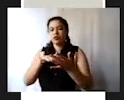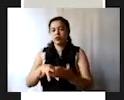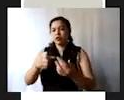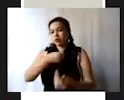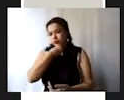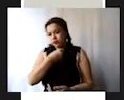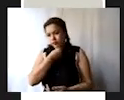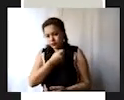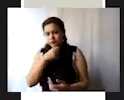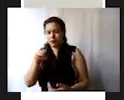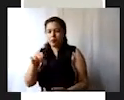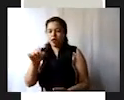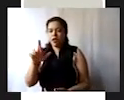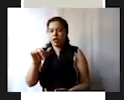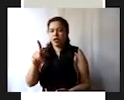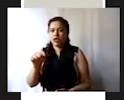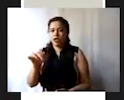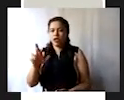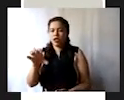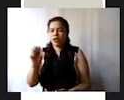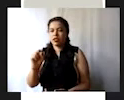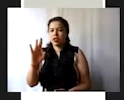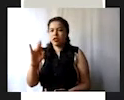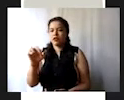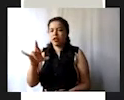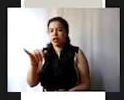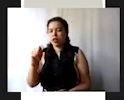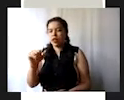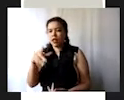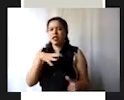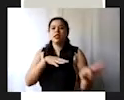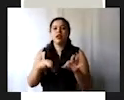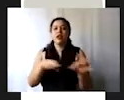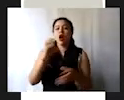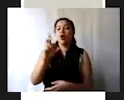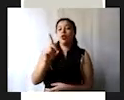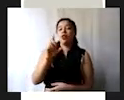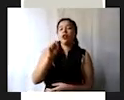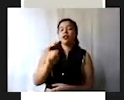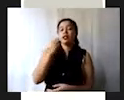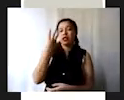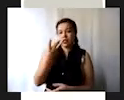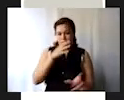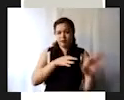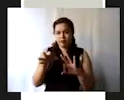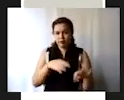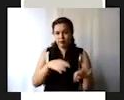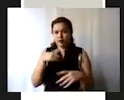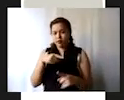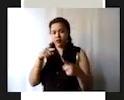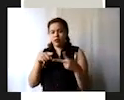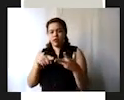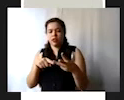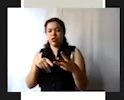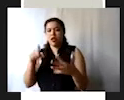Freitas, trabaja con el ODS 3, por ejemplo, con la meta 3.4, se tiene un modelo